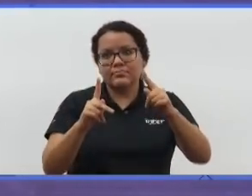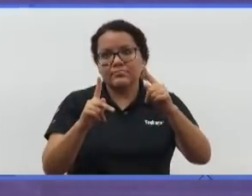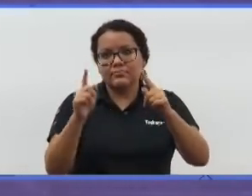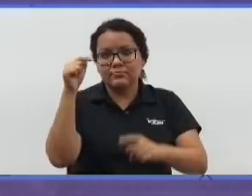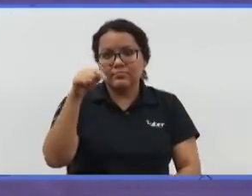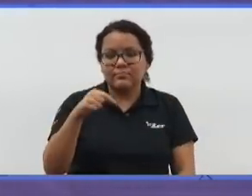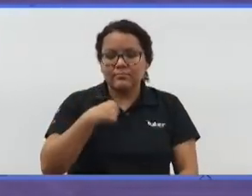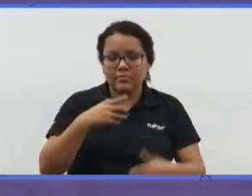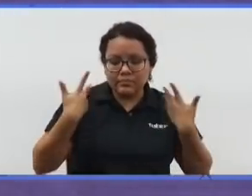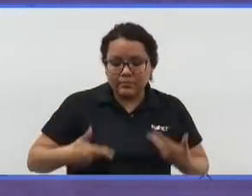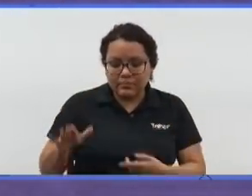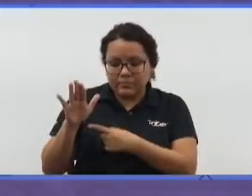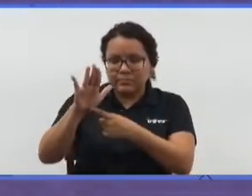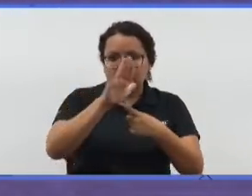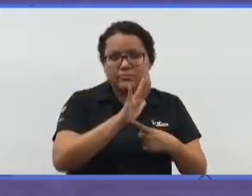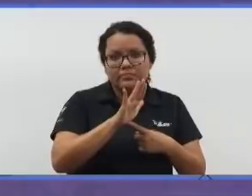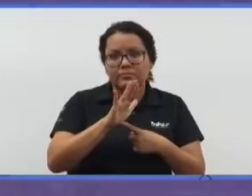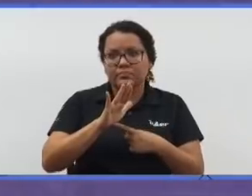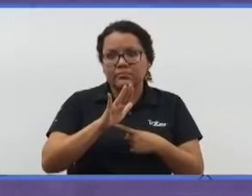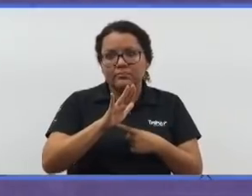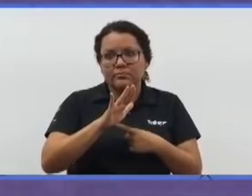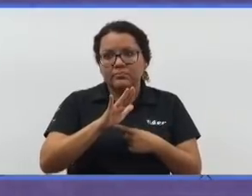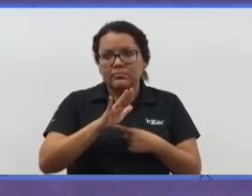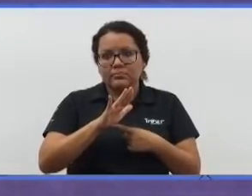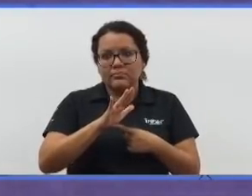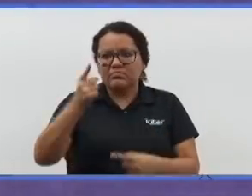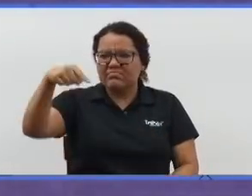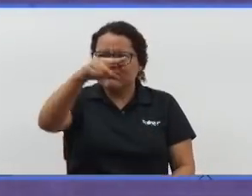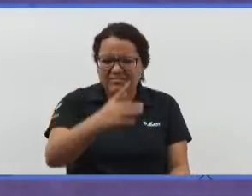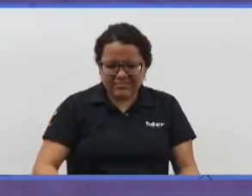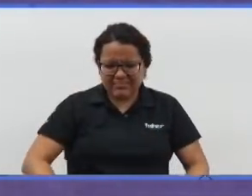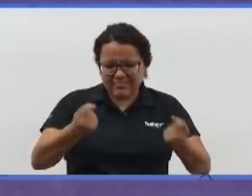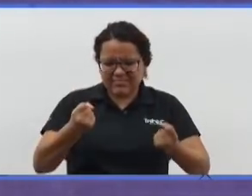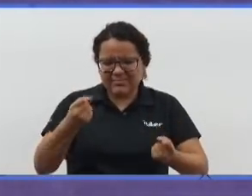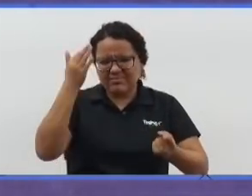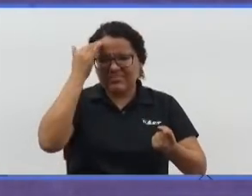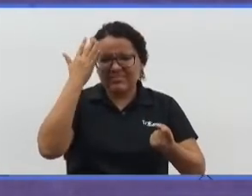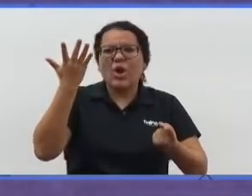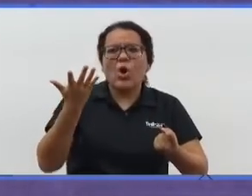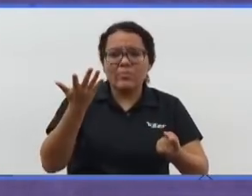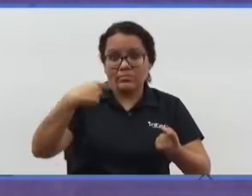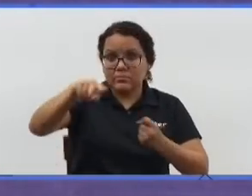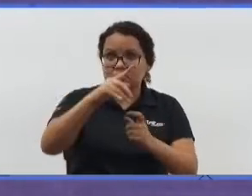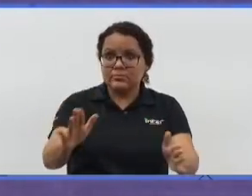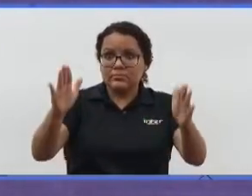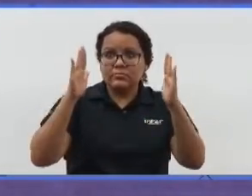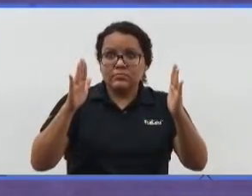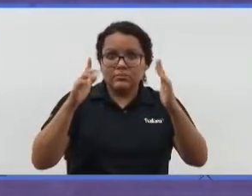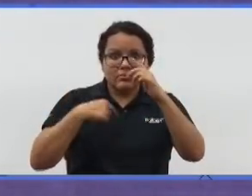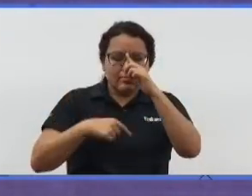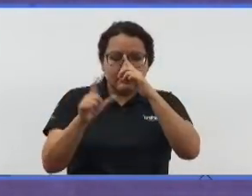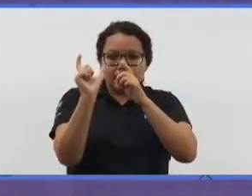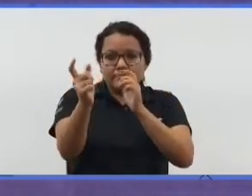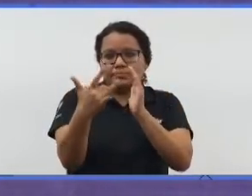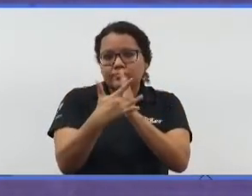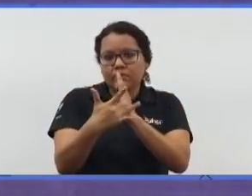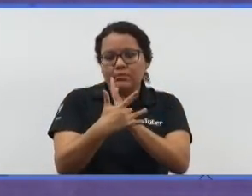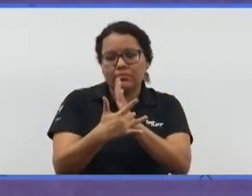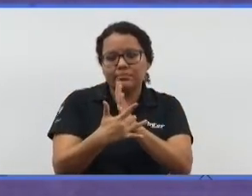evidencia evidencia interna que usted salvó atención porque vamos a poner bien técnicos